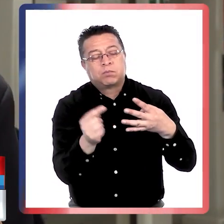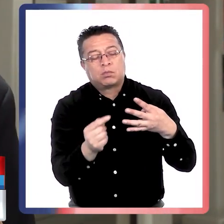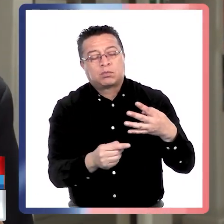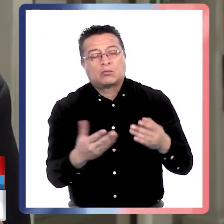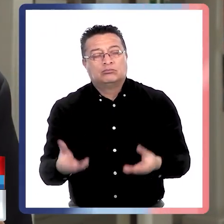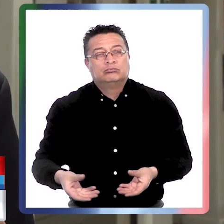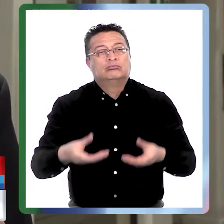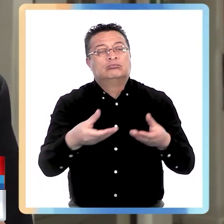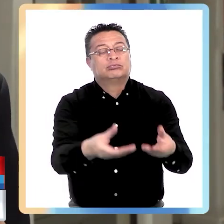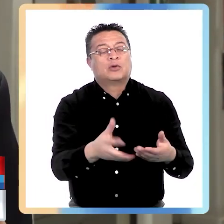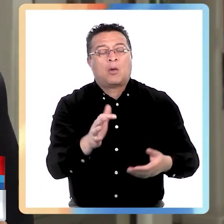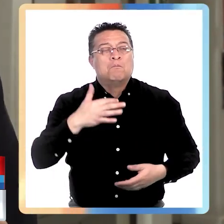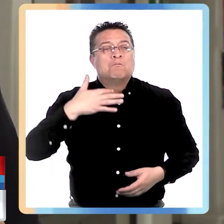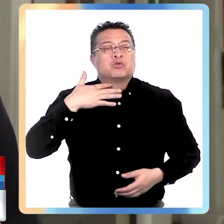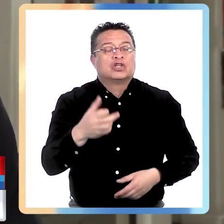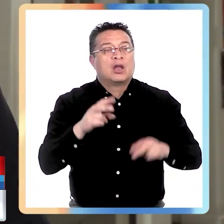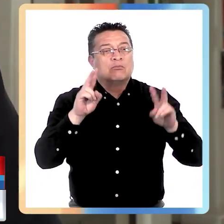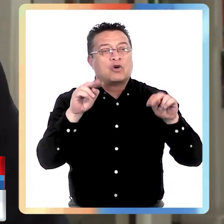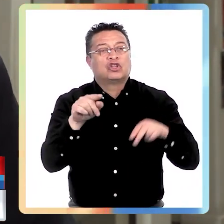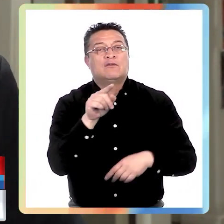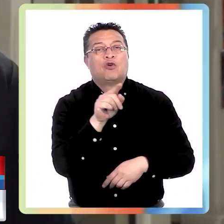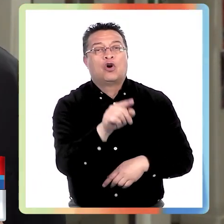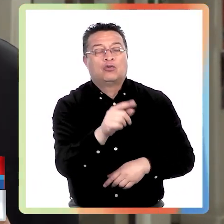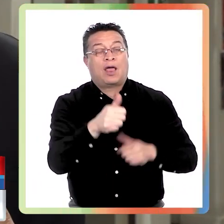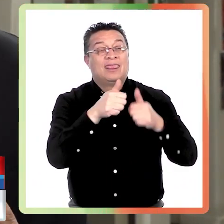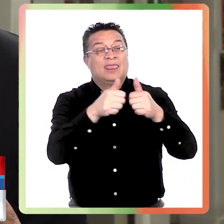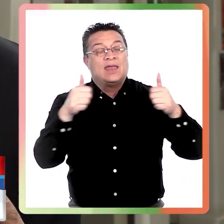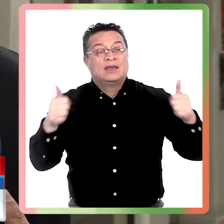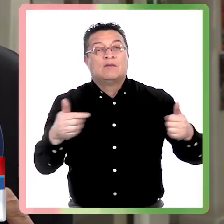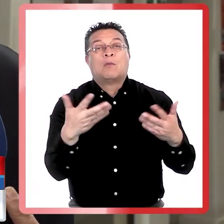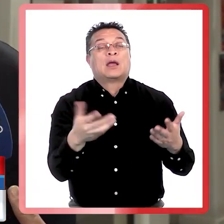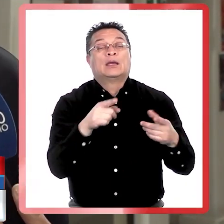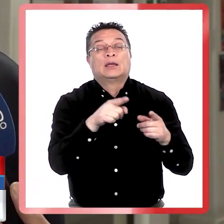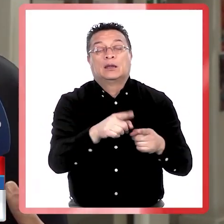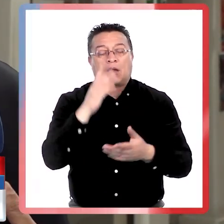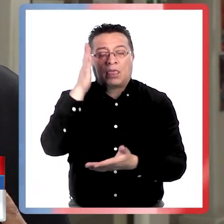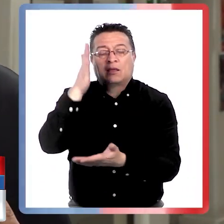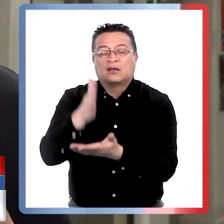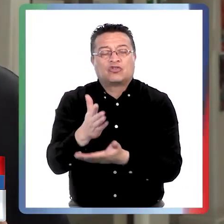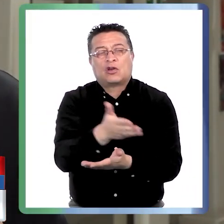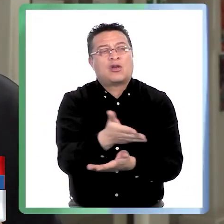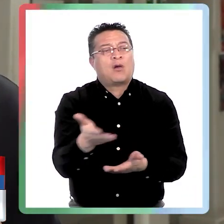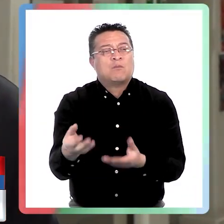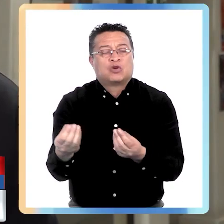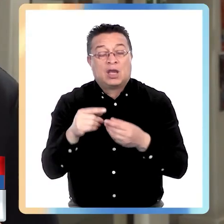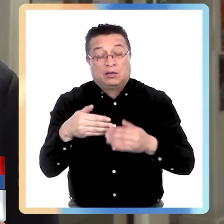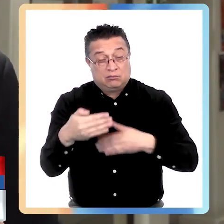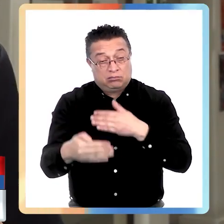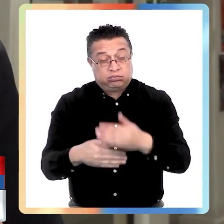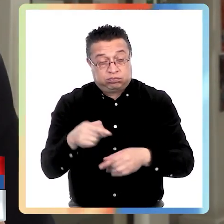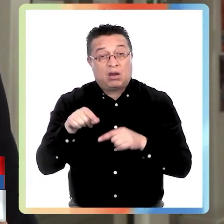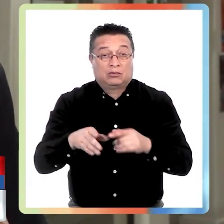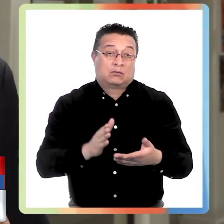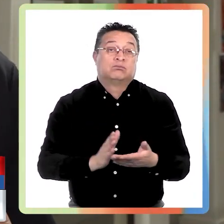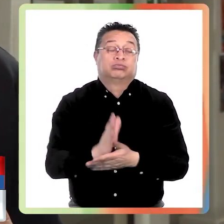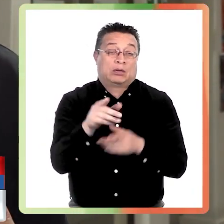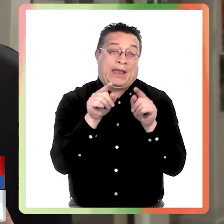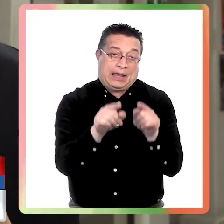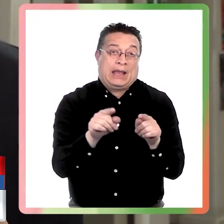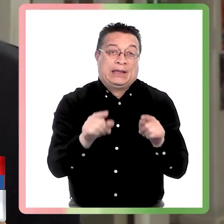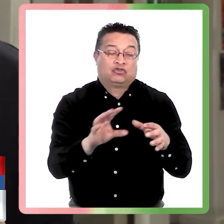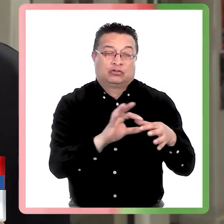están sobre la mesa, las razones que tuvo tal o cual directivo para esa definición, y estamos en ese proceso y se ha compartido eso